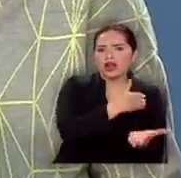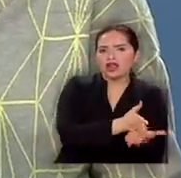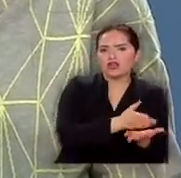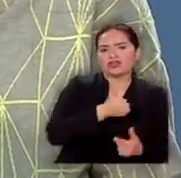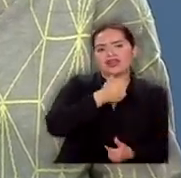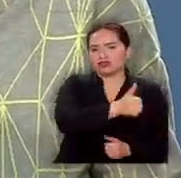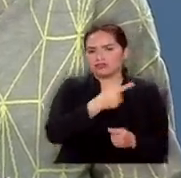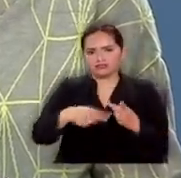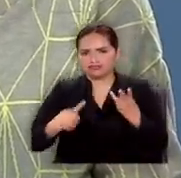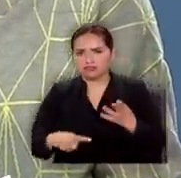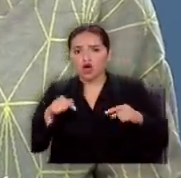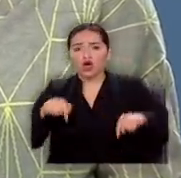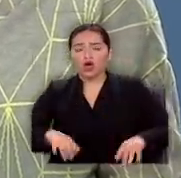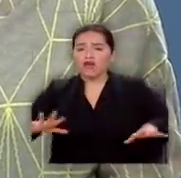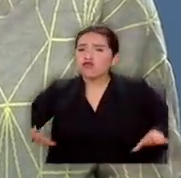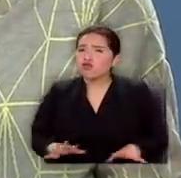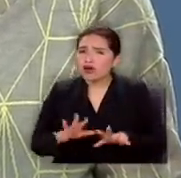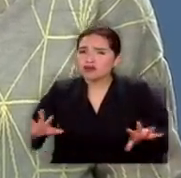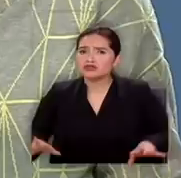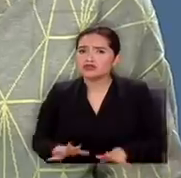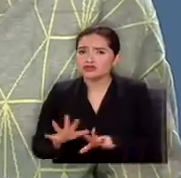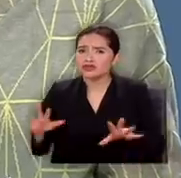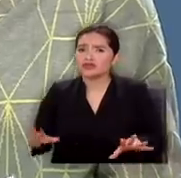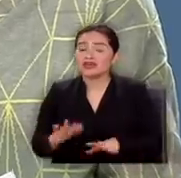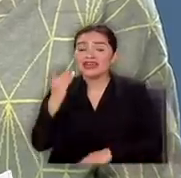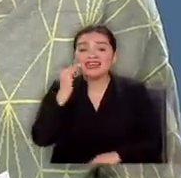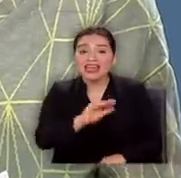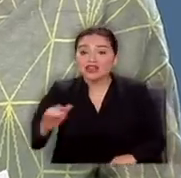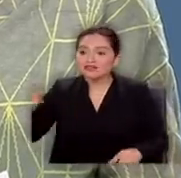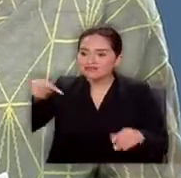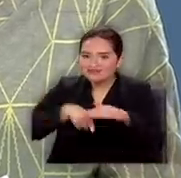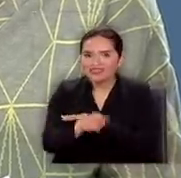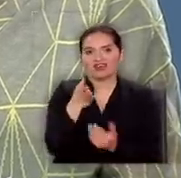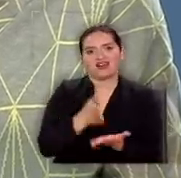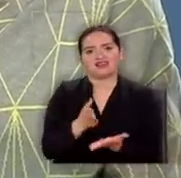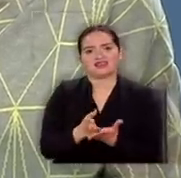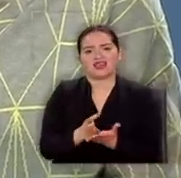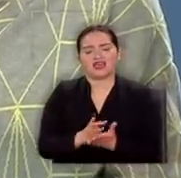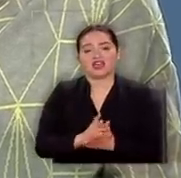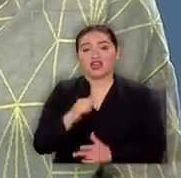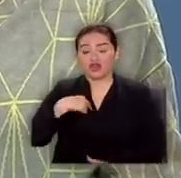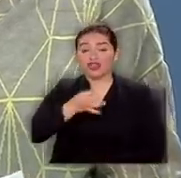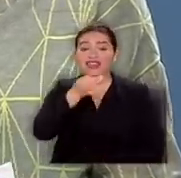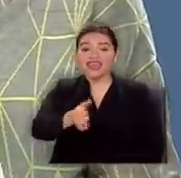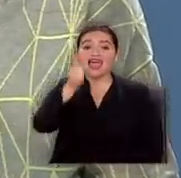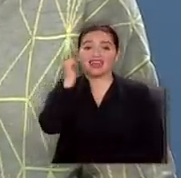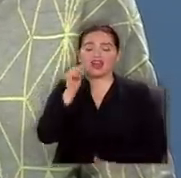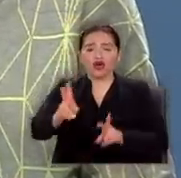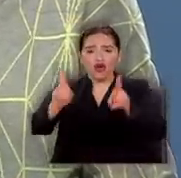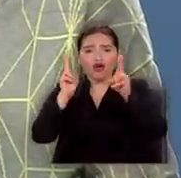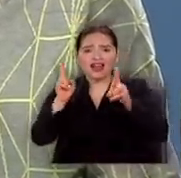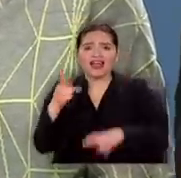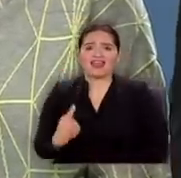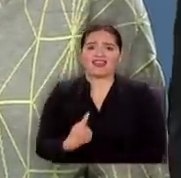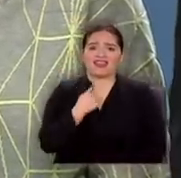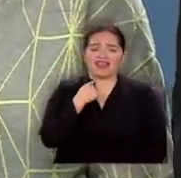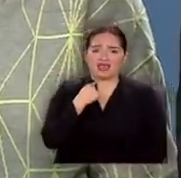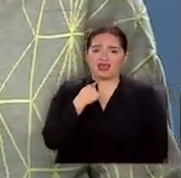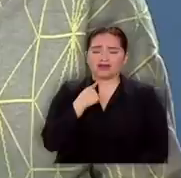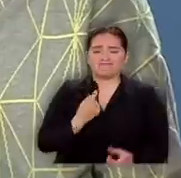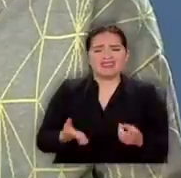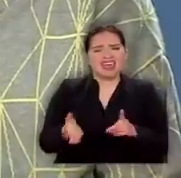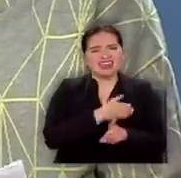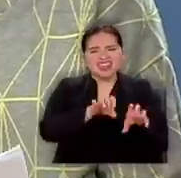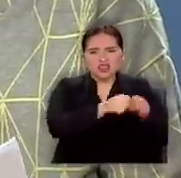clases haciendo todos los esfuerzos para tener a nuestros niños en clase lo dije ayer ojalá que el daño que está produciendo la